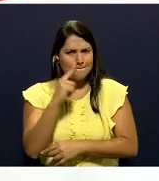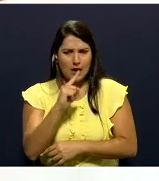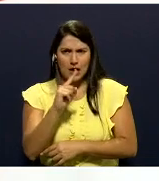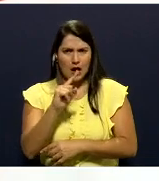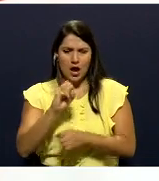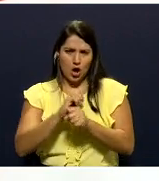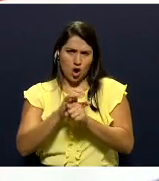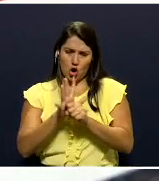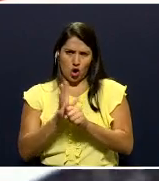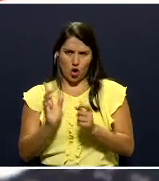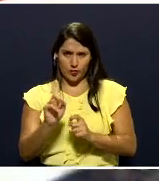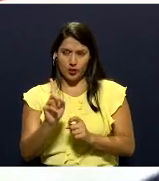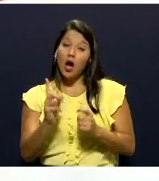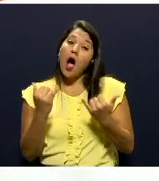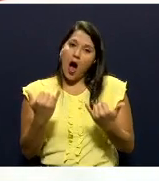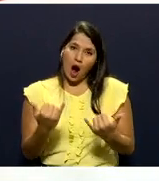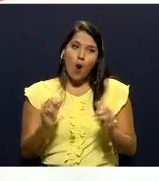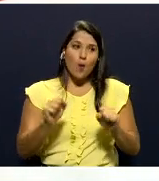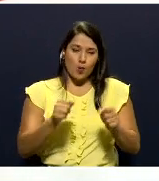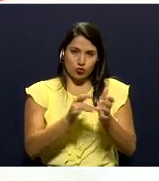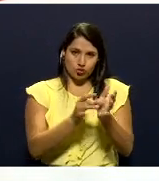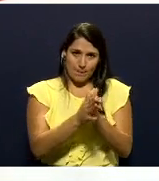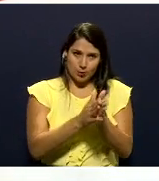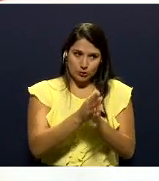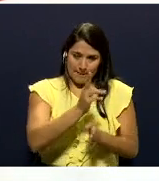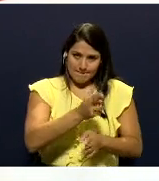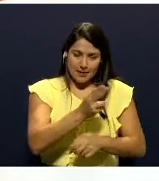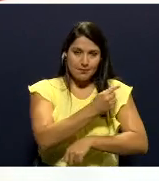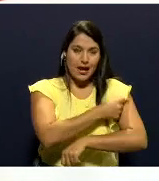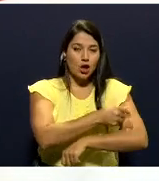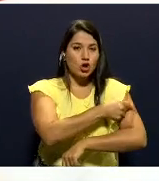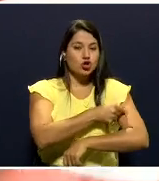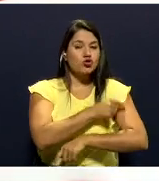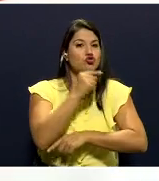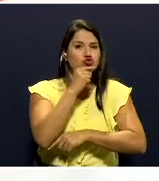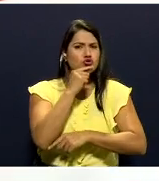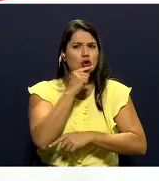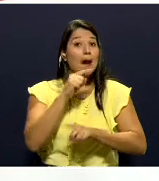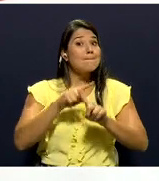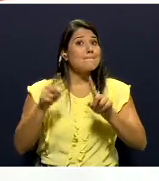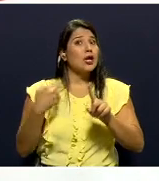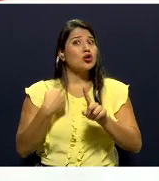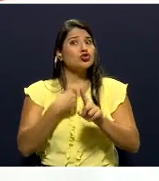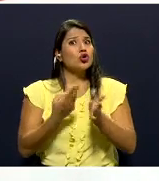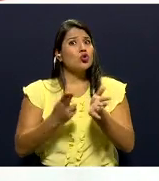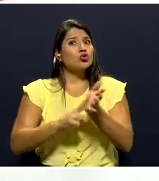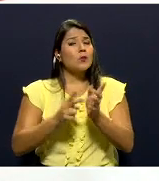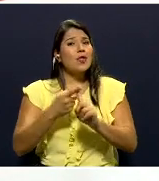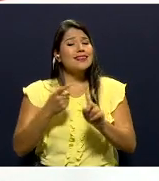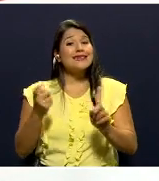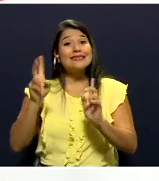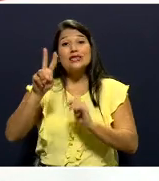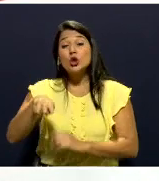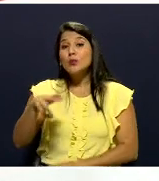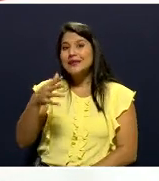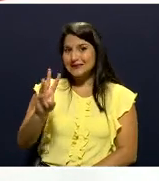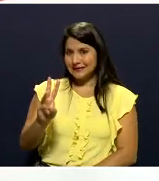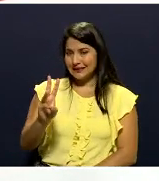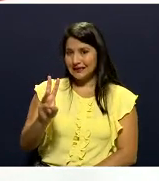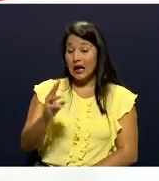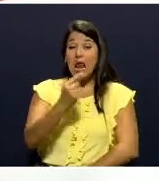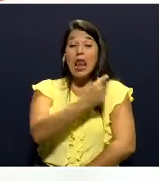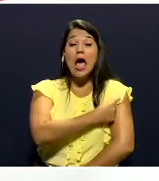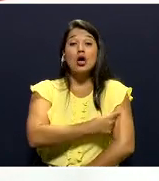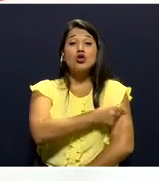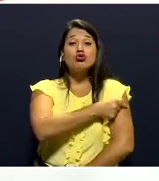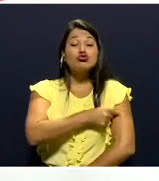va a quedar muy bien porque vamos a utilizar la misma autoridad de salud para hacer la revisión. Lo tenemos contratado desde el año 2016. La Cruz Roja hace una revisión